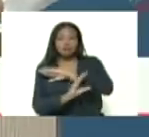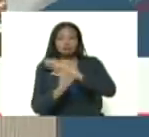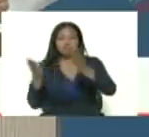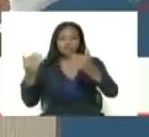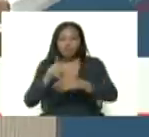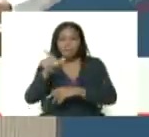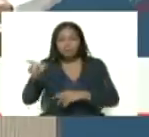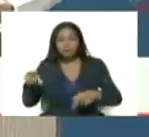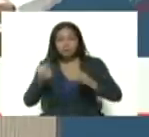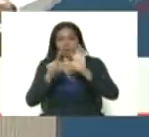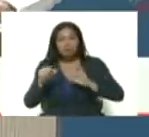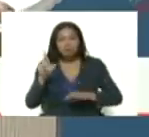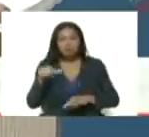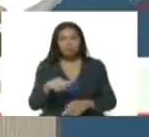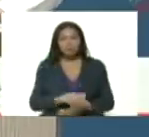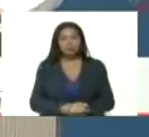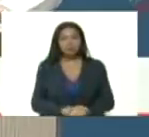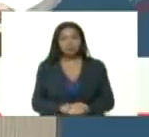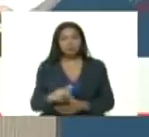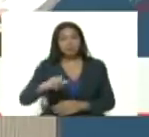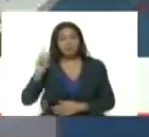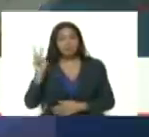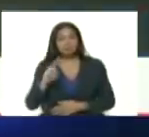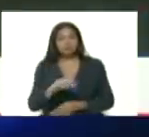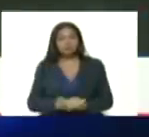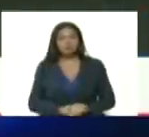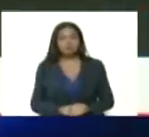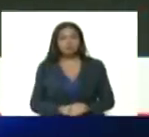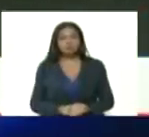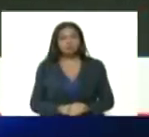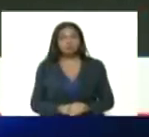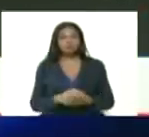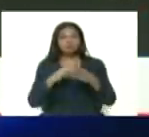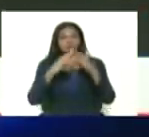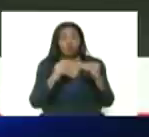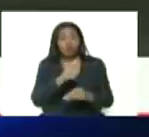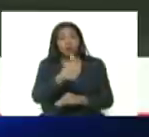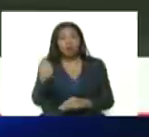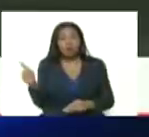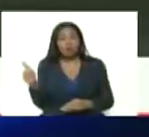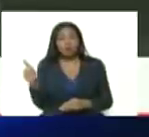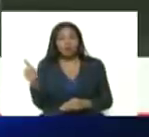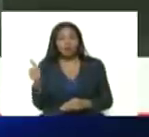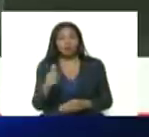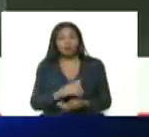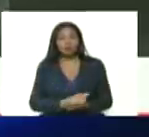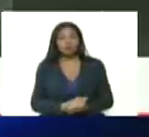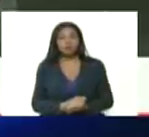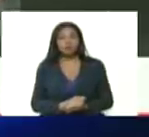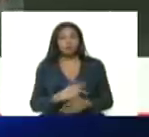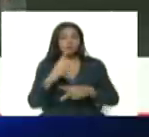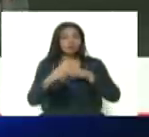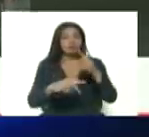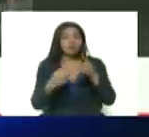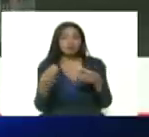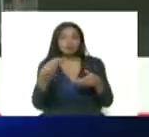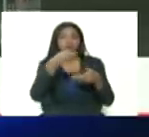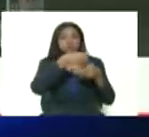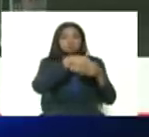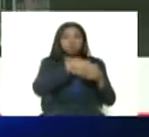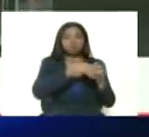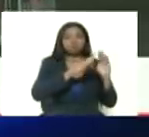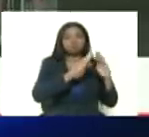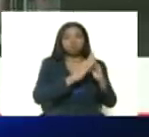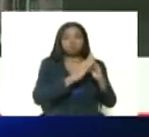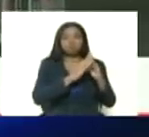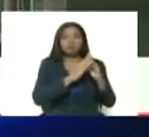estas personas hacia Venezuela. Todos y todas están en un proceso de aislamiento en la